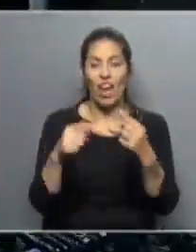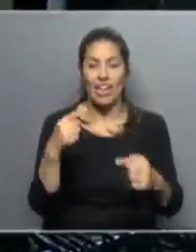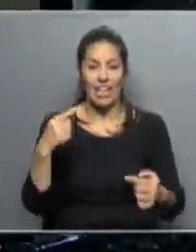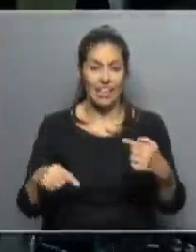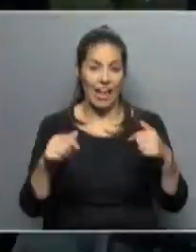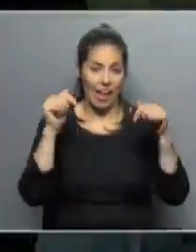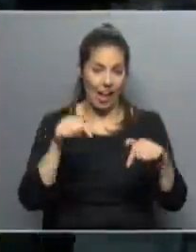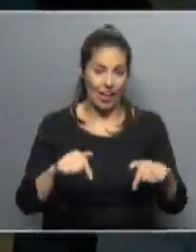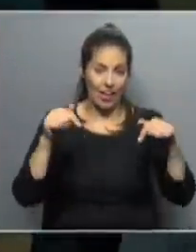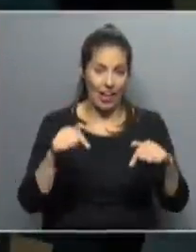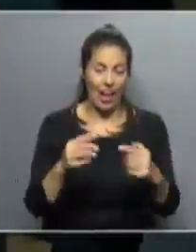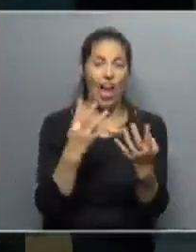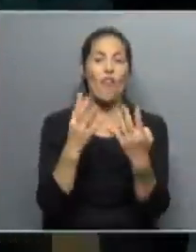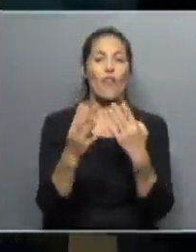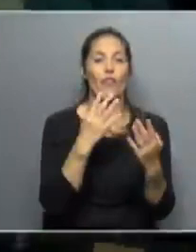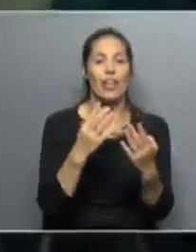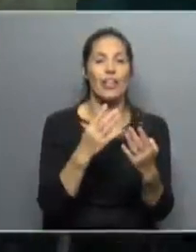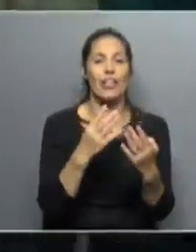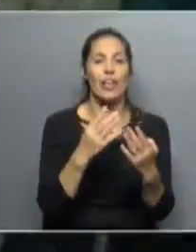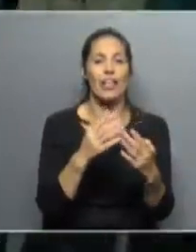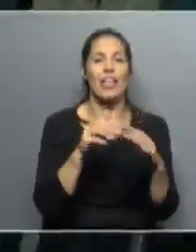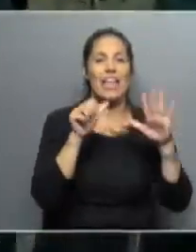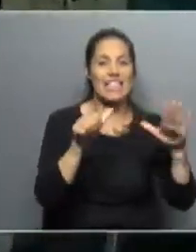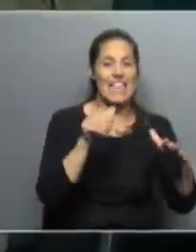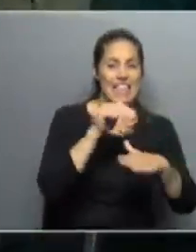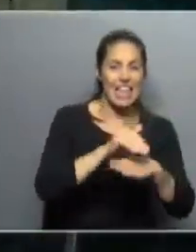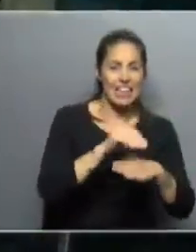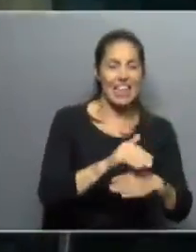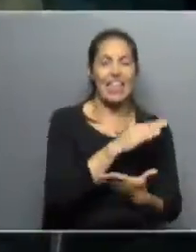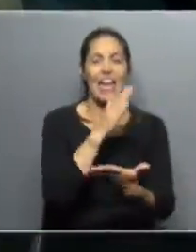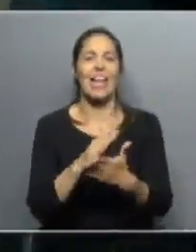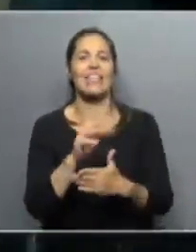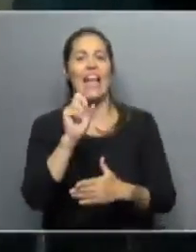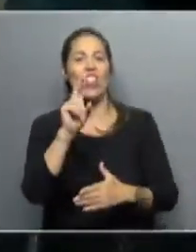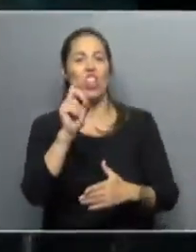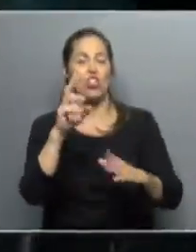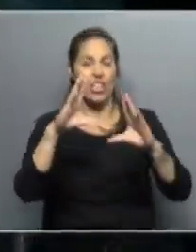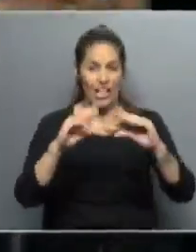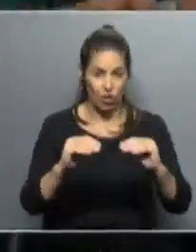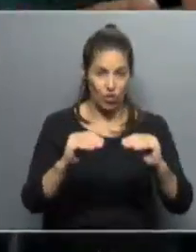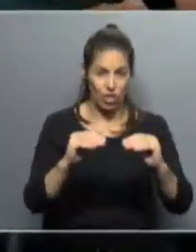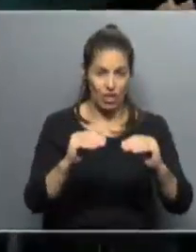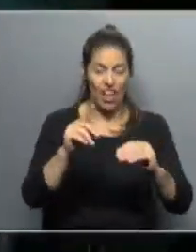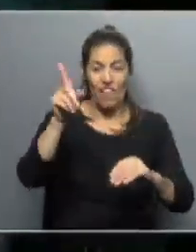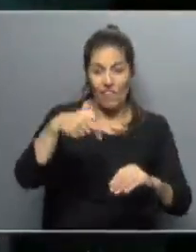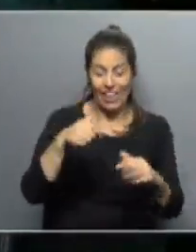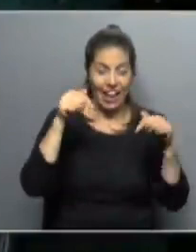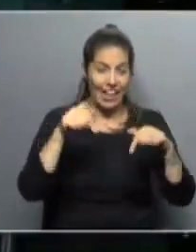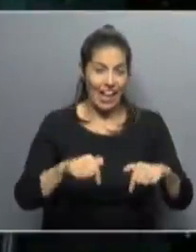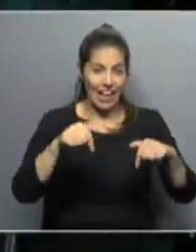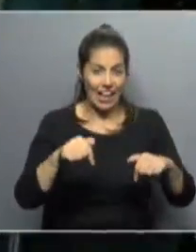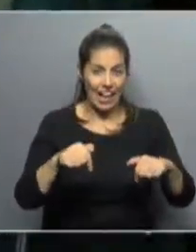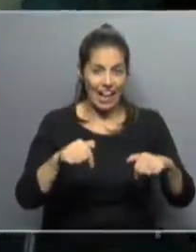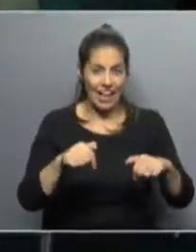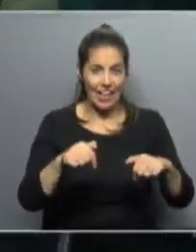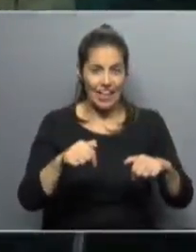acá. La feria está desde las 6 de la tarde hasta las 12 de la noche. Y bueno, vénganse por acá, estamos más